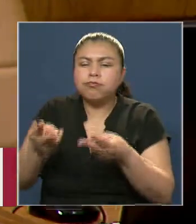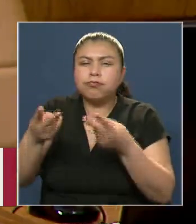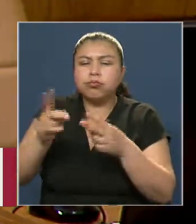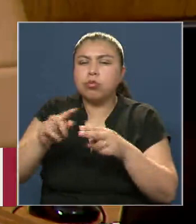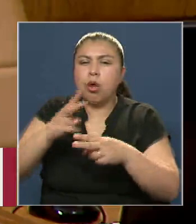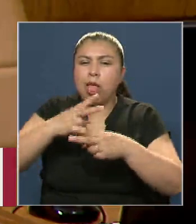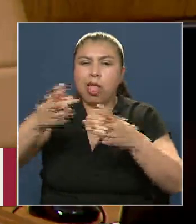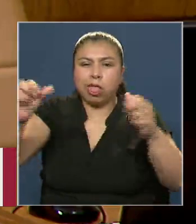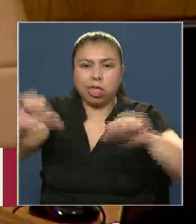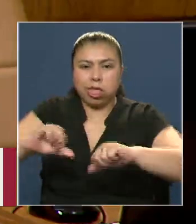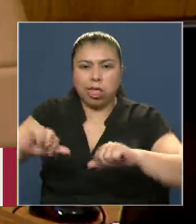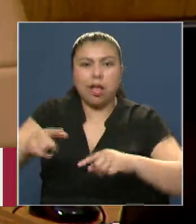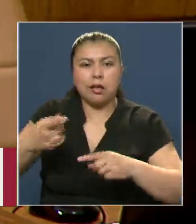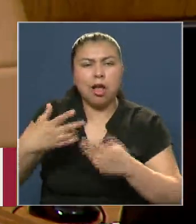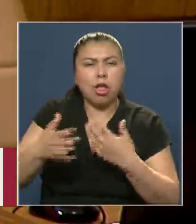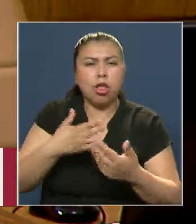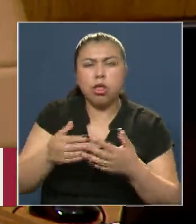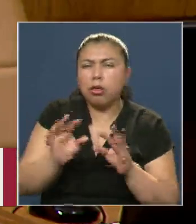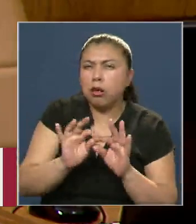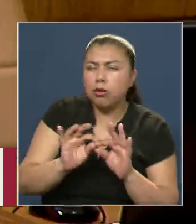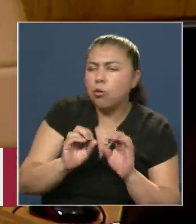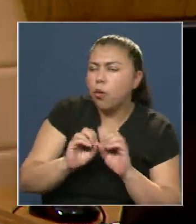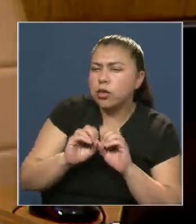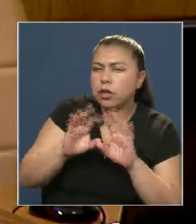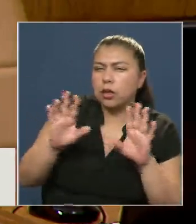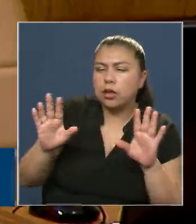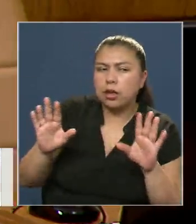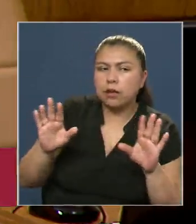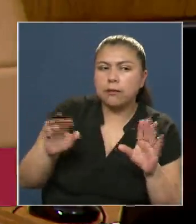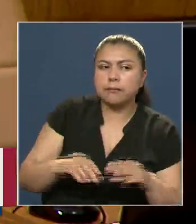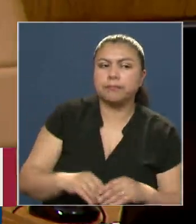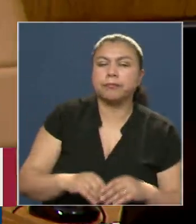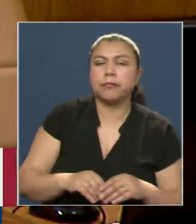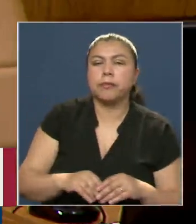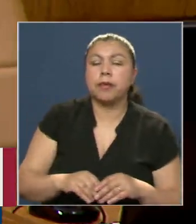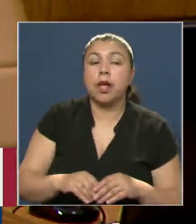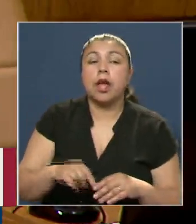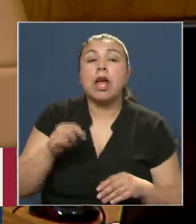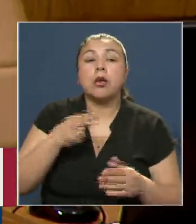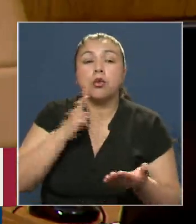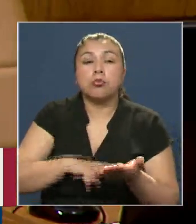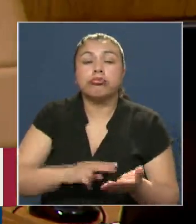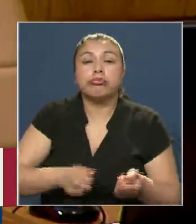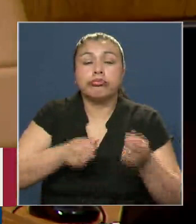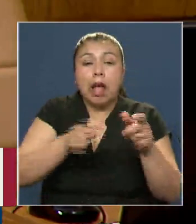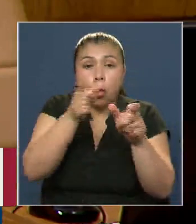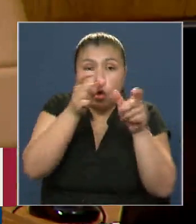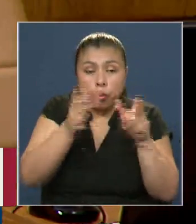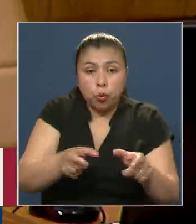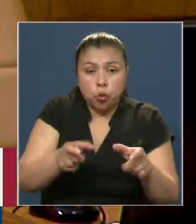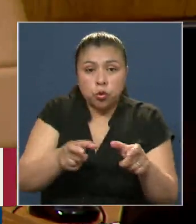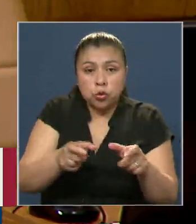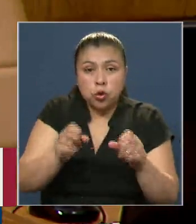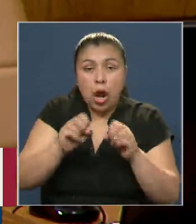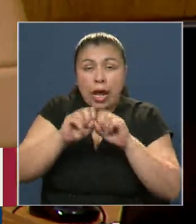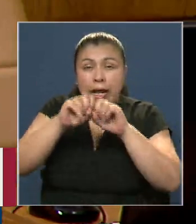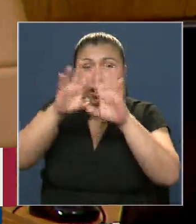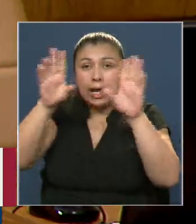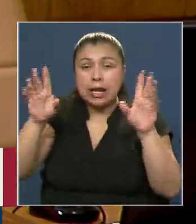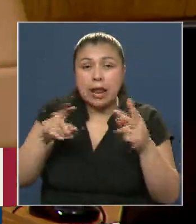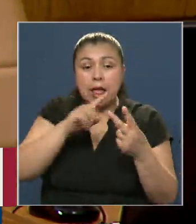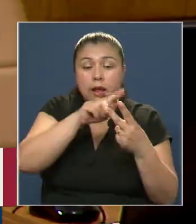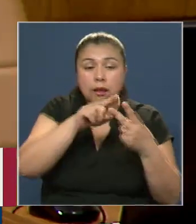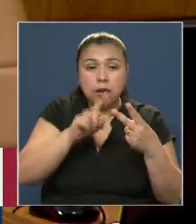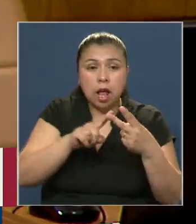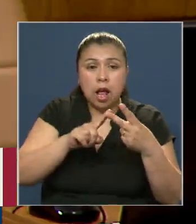va a quedar ubicada, así que se pretende con este oficio de fiscalización tener claridad con respecto a esos dos temas, y dice